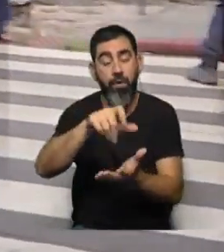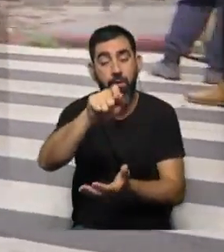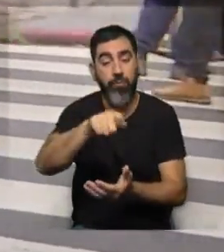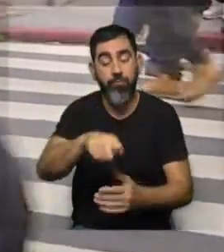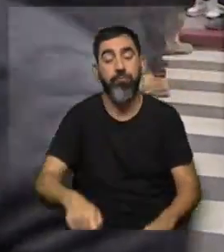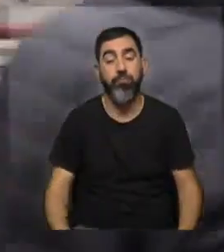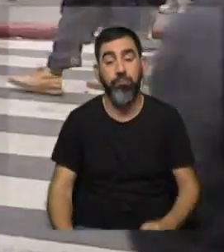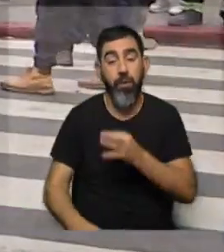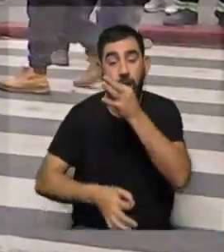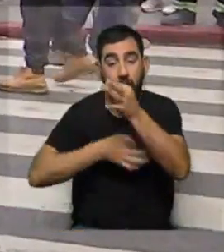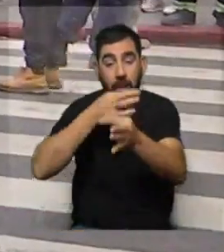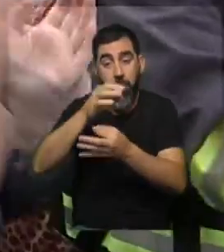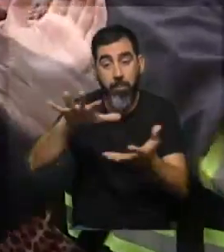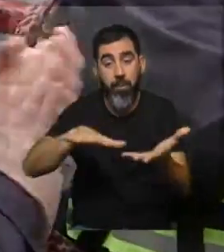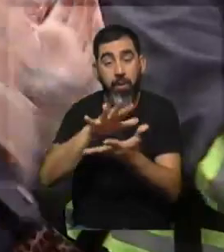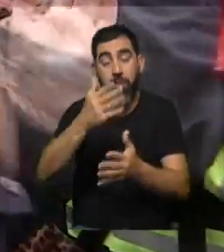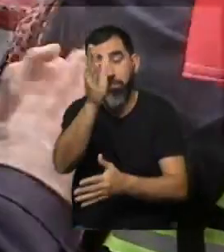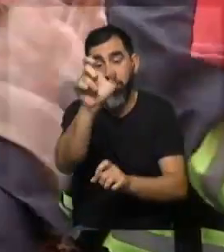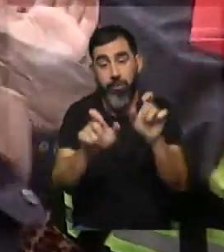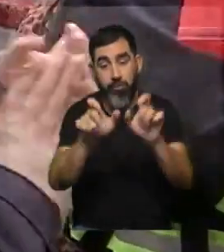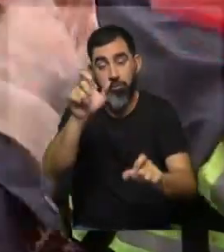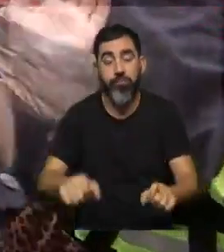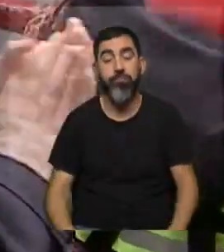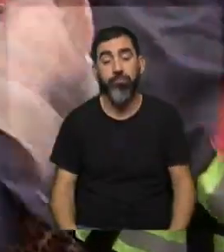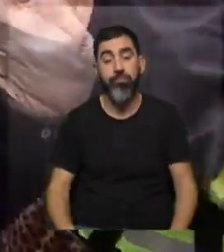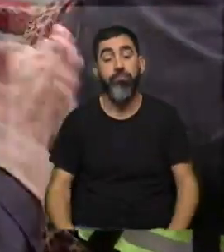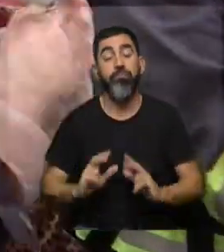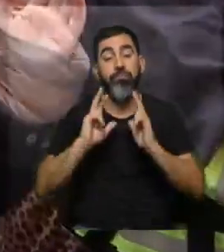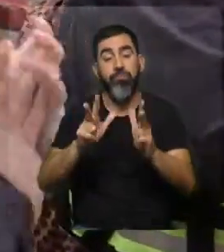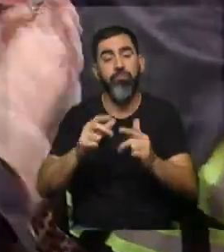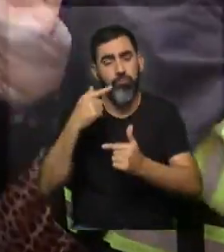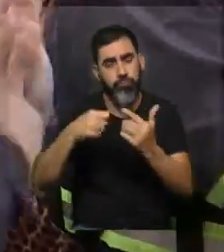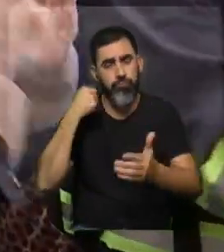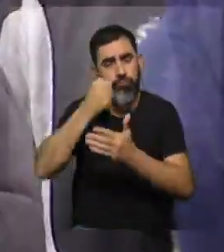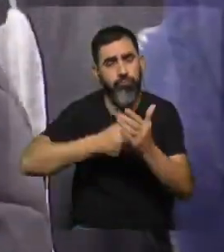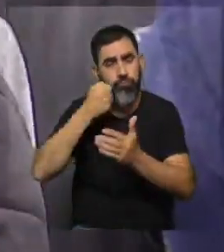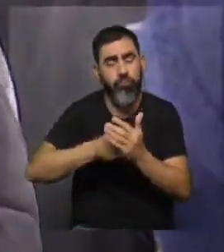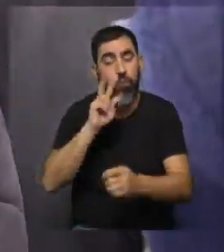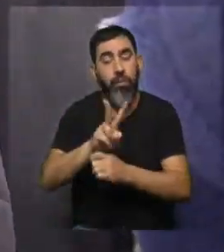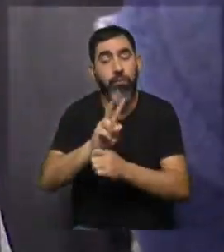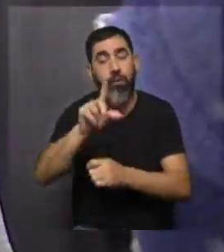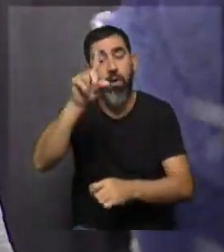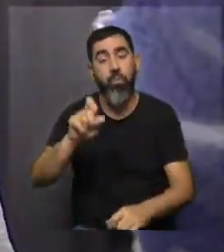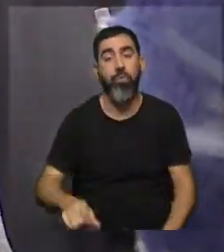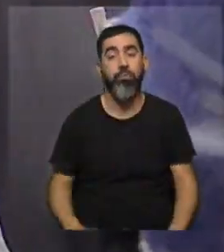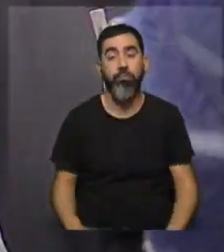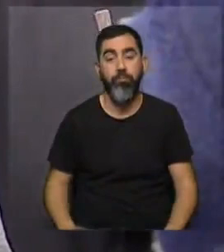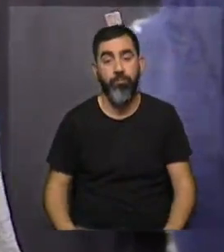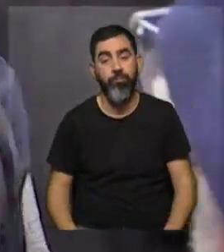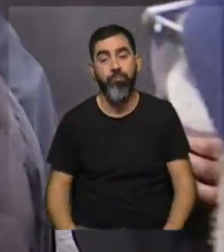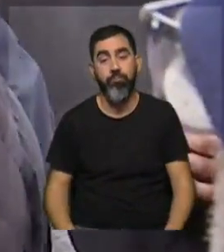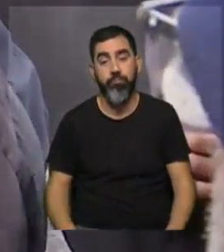judicial y le explicó lo ocurrido a los presentes en ese Marco afirmó que seguirá luchando para defender el agua